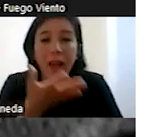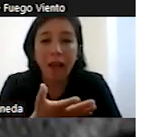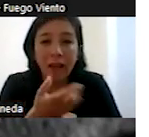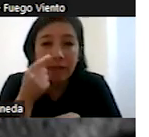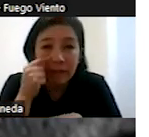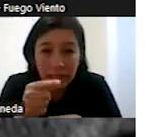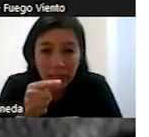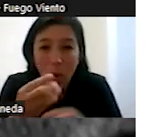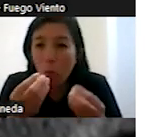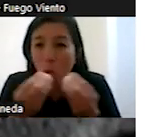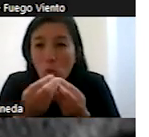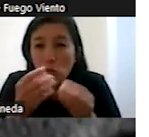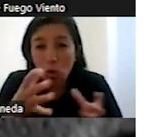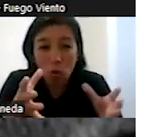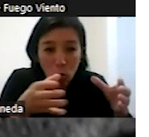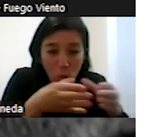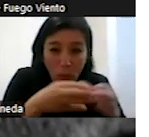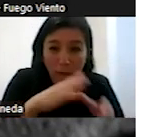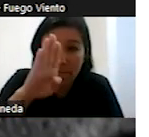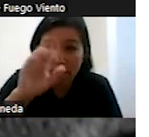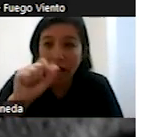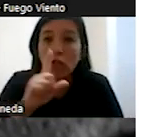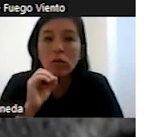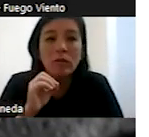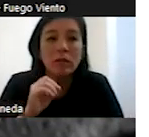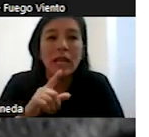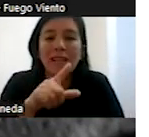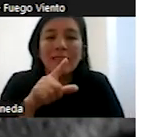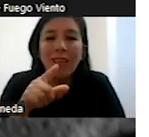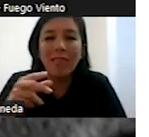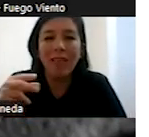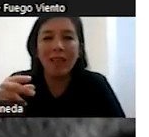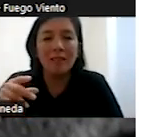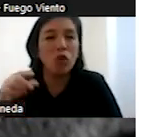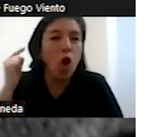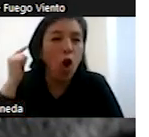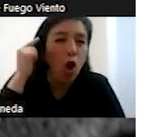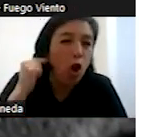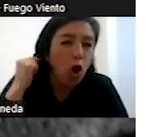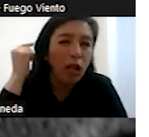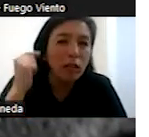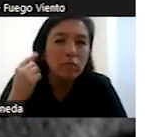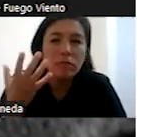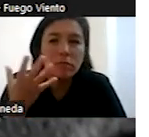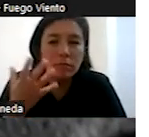con alta frecuencia en las poblaciones bato, el oído de surfista. Es un